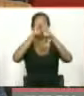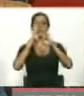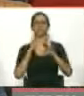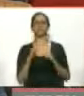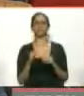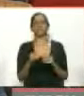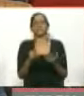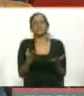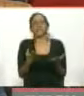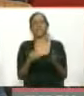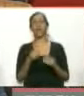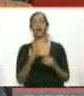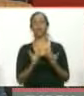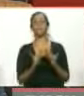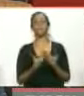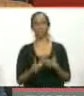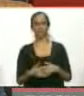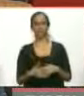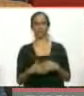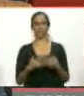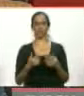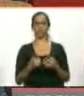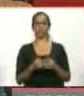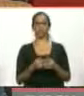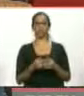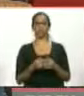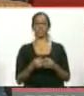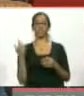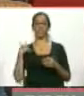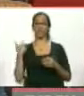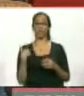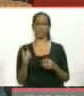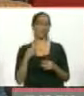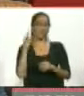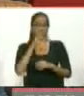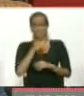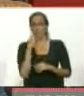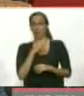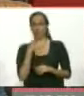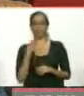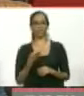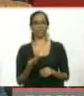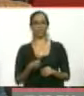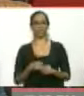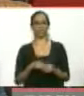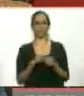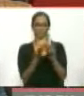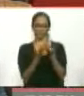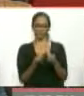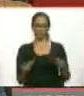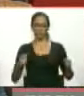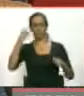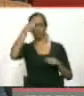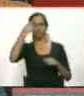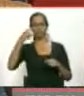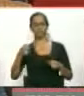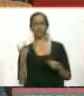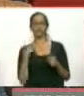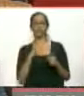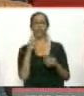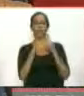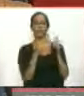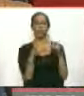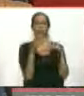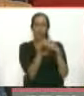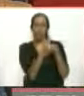y los empresarios las p cámaras de esa época tenían una política de desabastecimiento al cual los tenían los productos escondidos